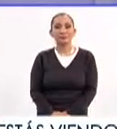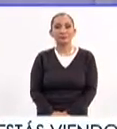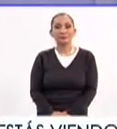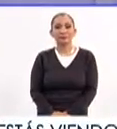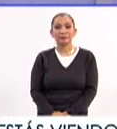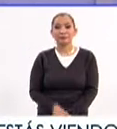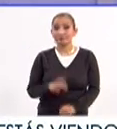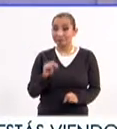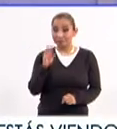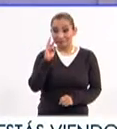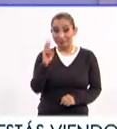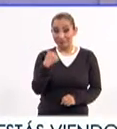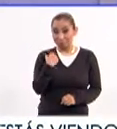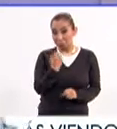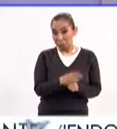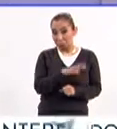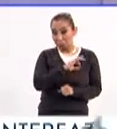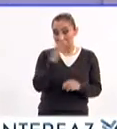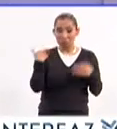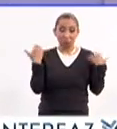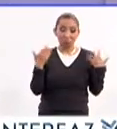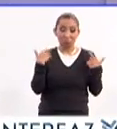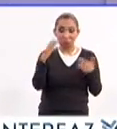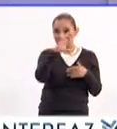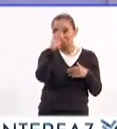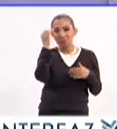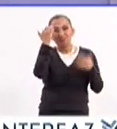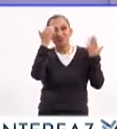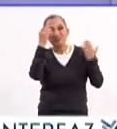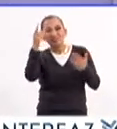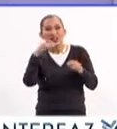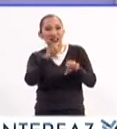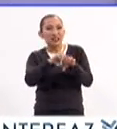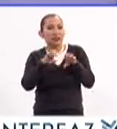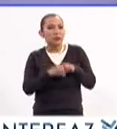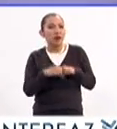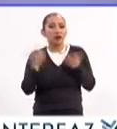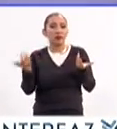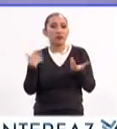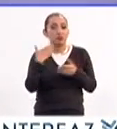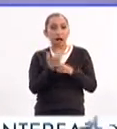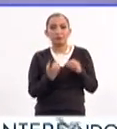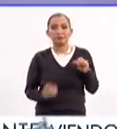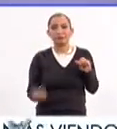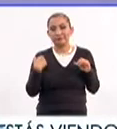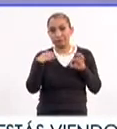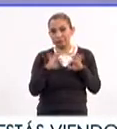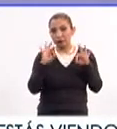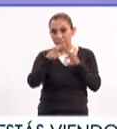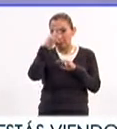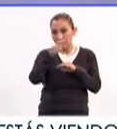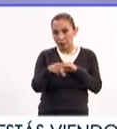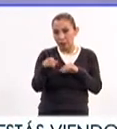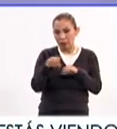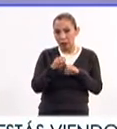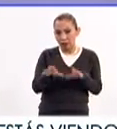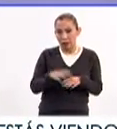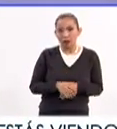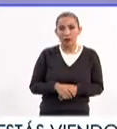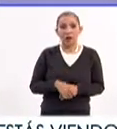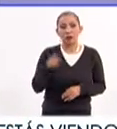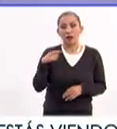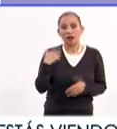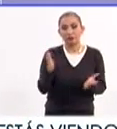Pues no se la pierdan si tienen oportunidad de disfrutarla y conocer a este equipo que es uno de los más emblemáticos de México y por supuesto de